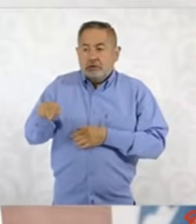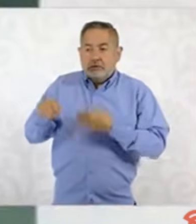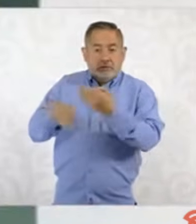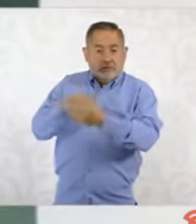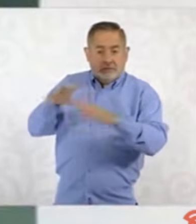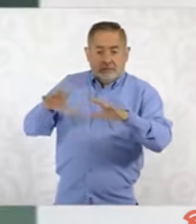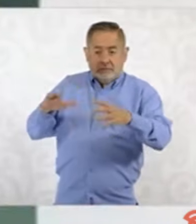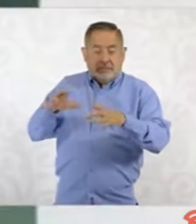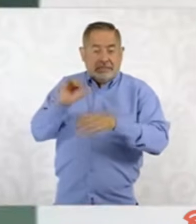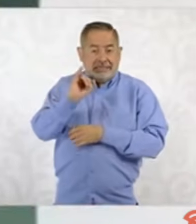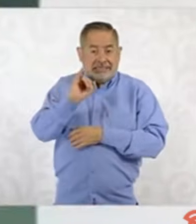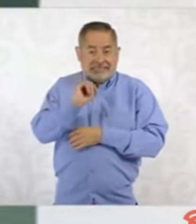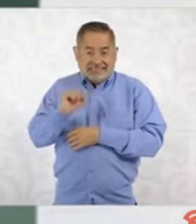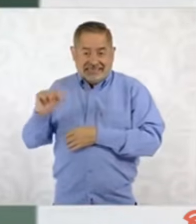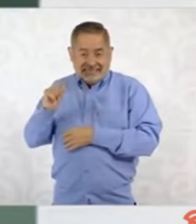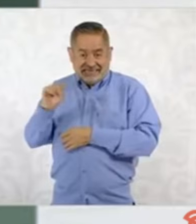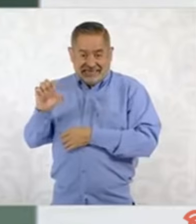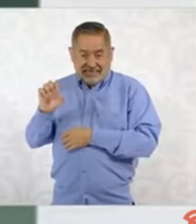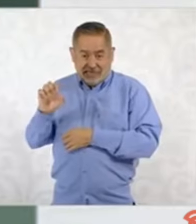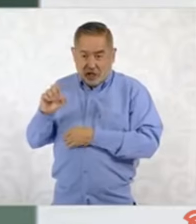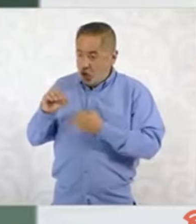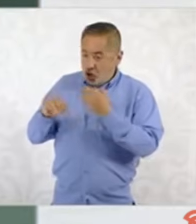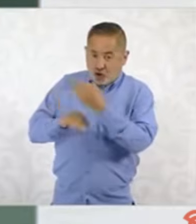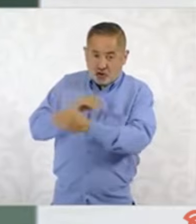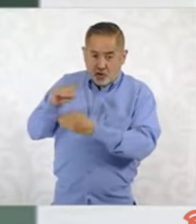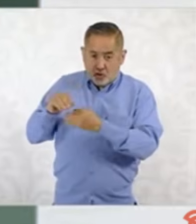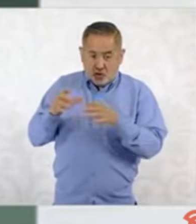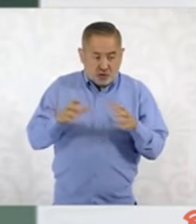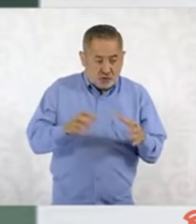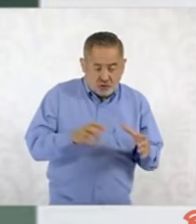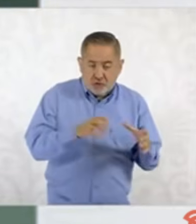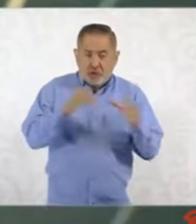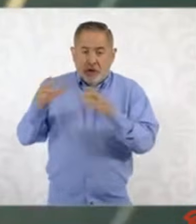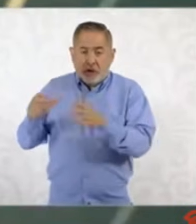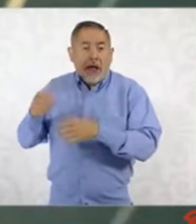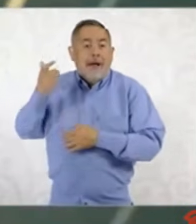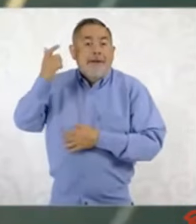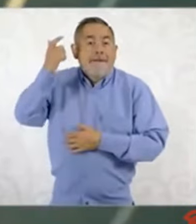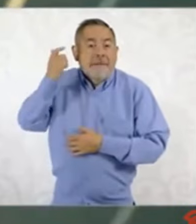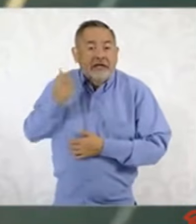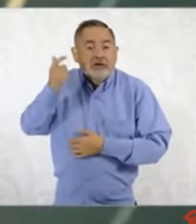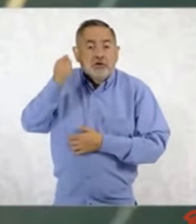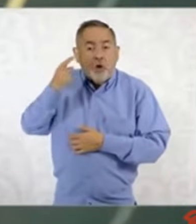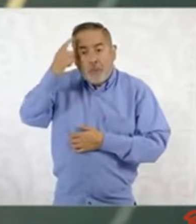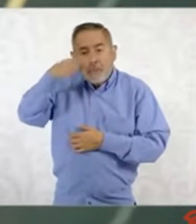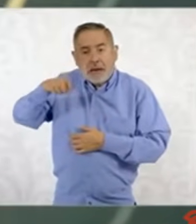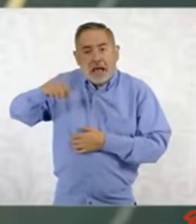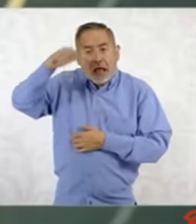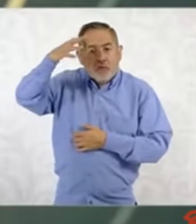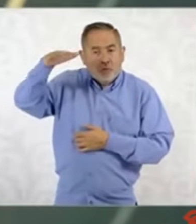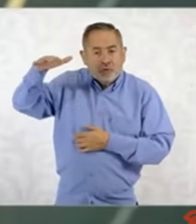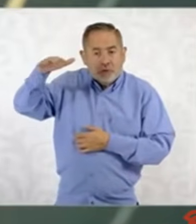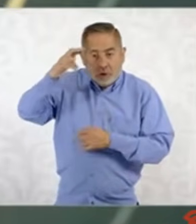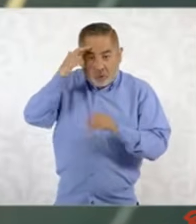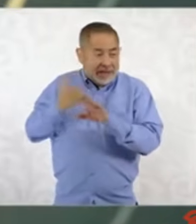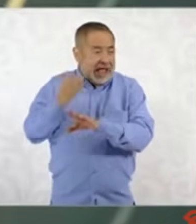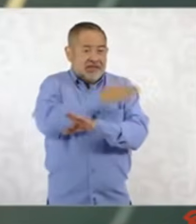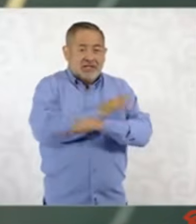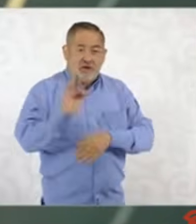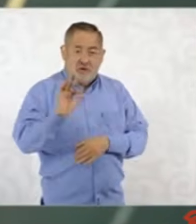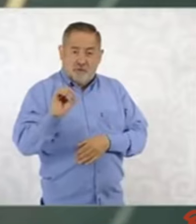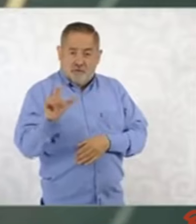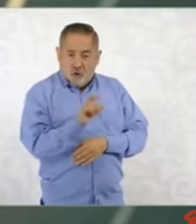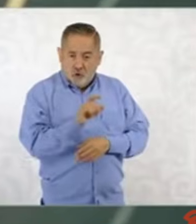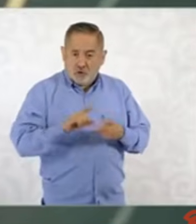que están en el ISSSTE pasaron a la pensión universal de adultos mayores, porque en la pensión que tenía Fox, que tenía